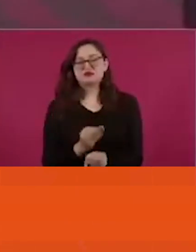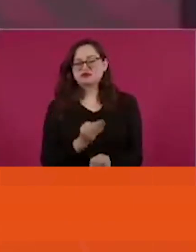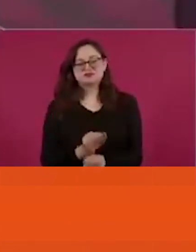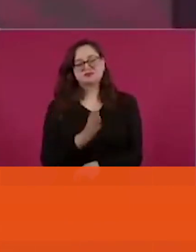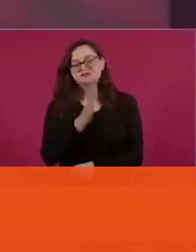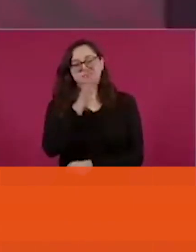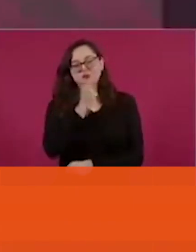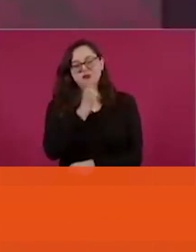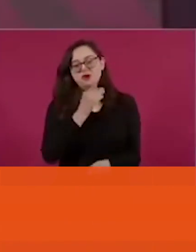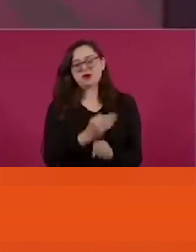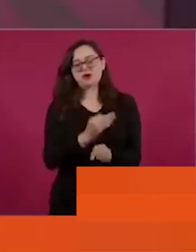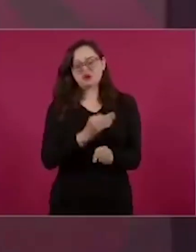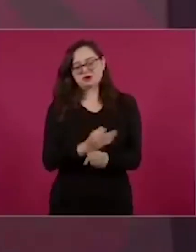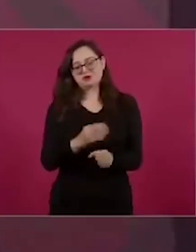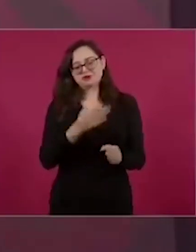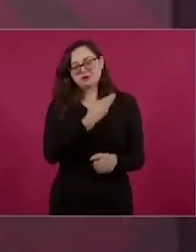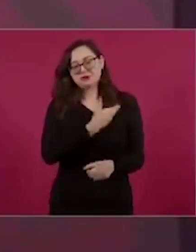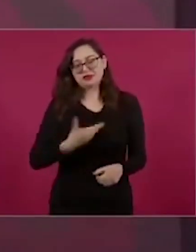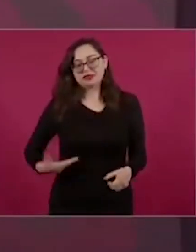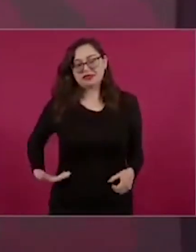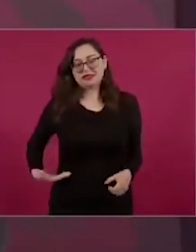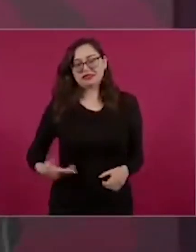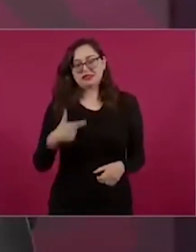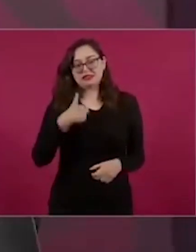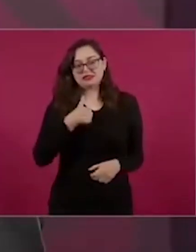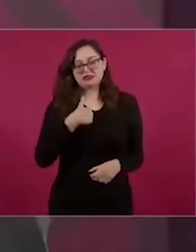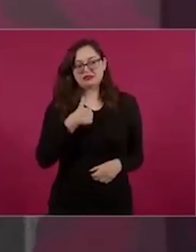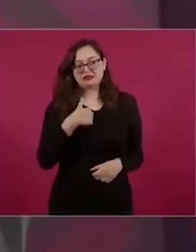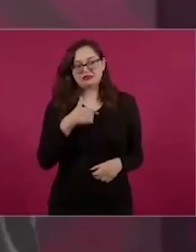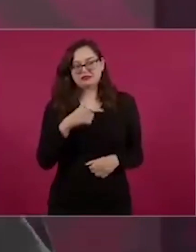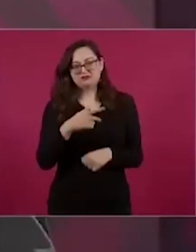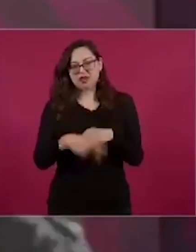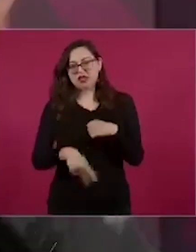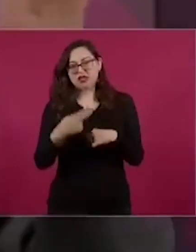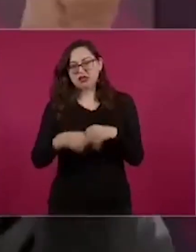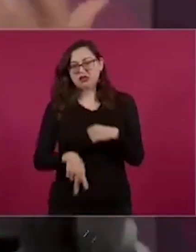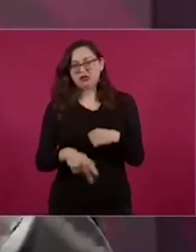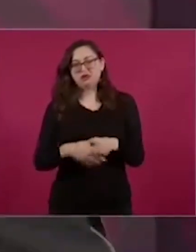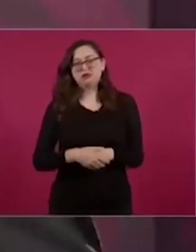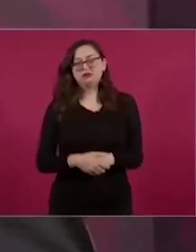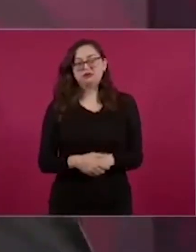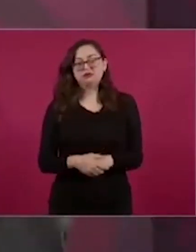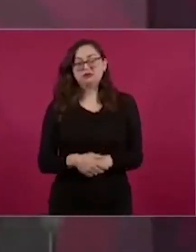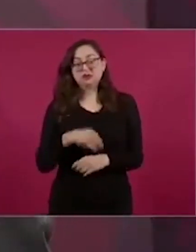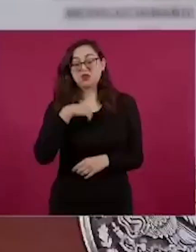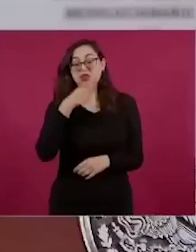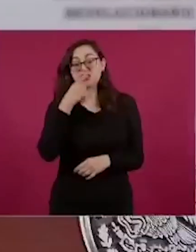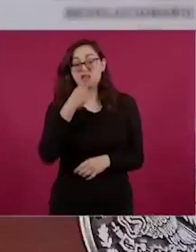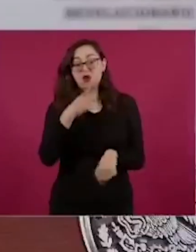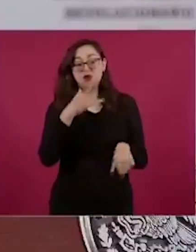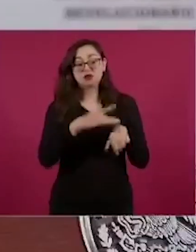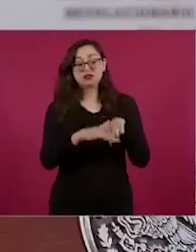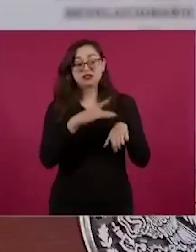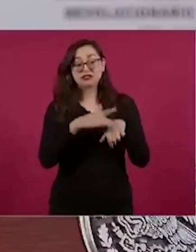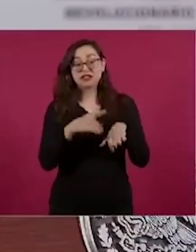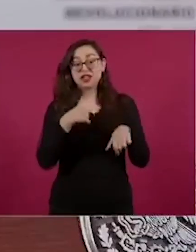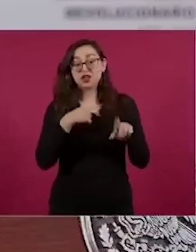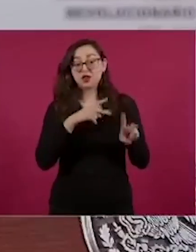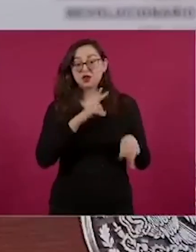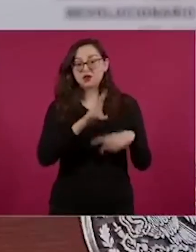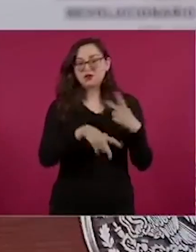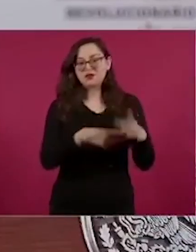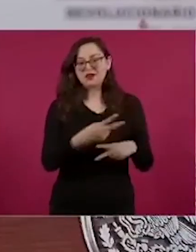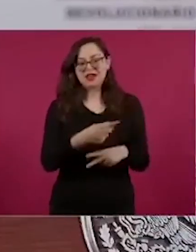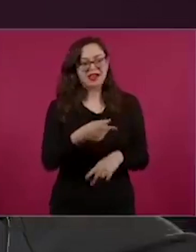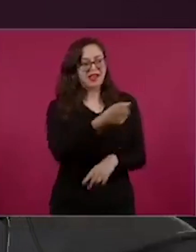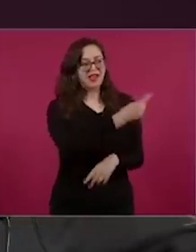sea entonces no me puedo poner Porque si digo voy a ir a Chalco no ahí va a